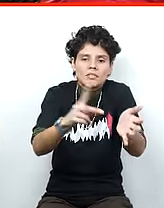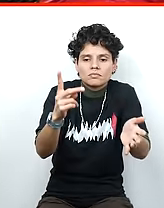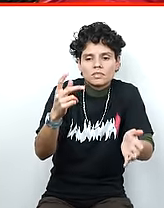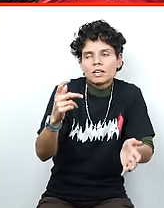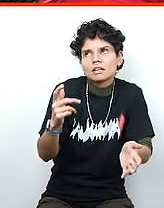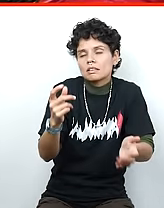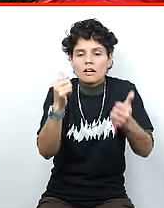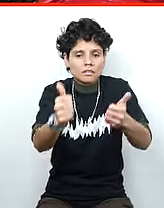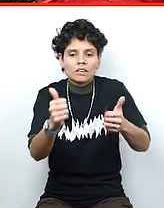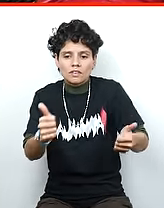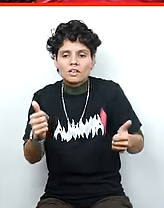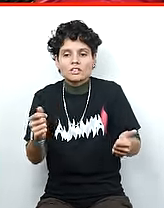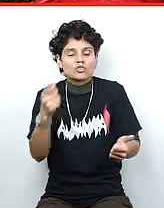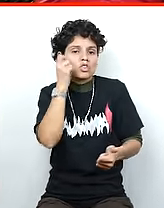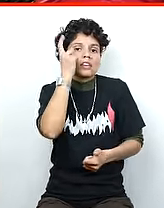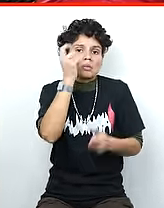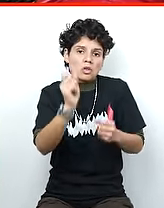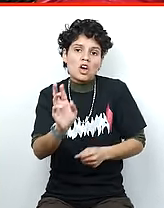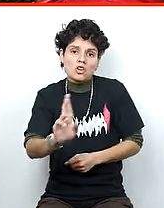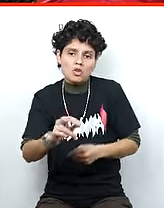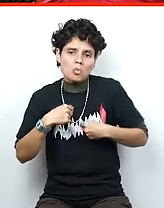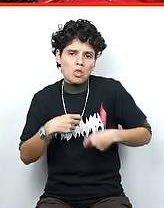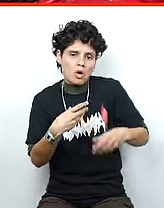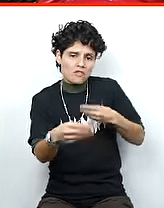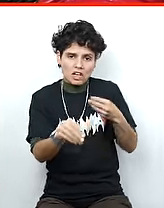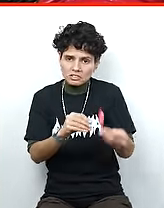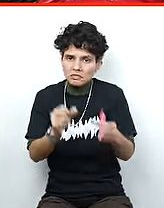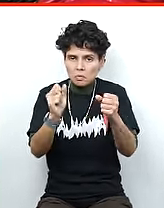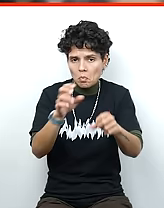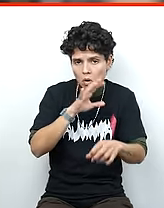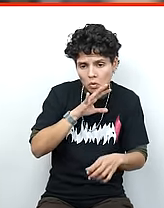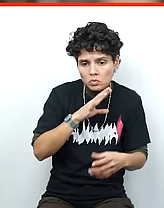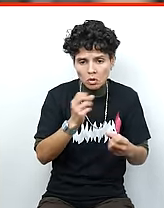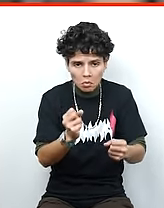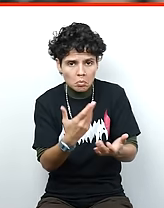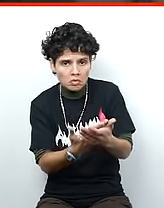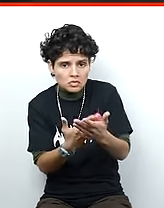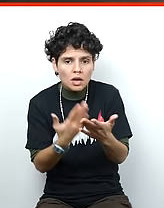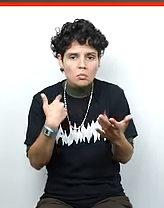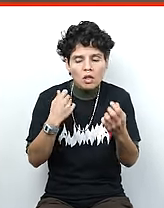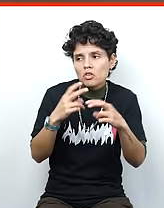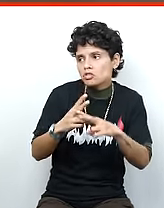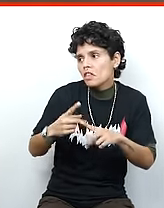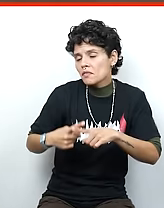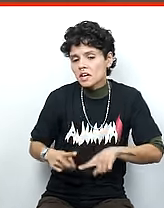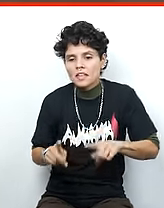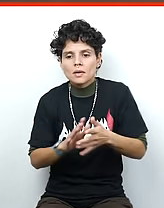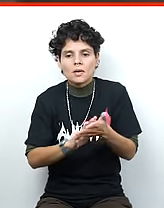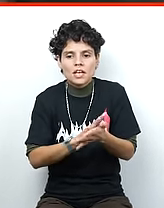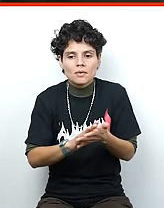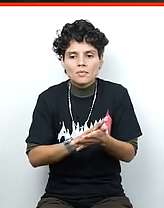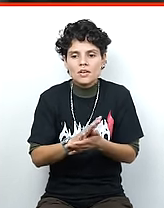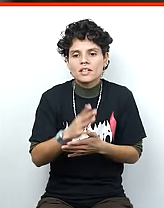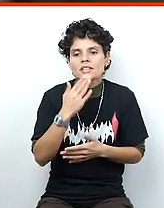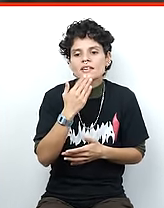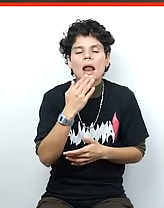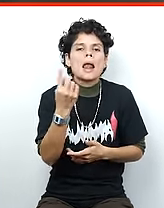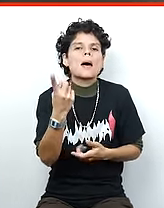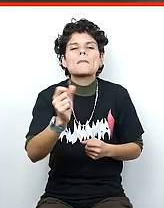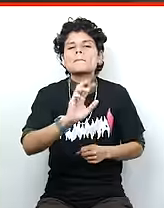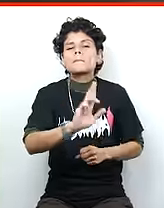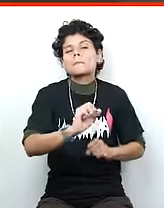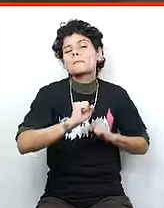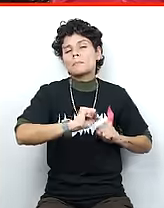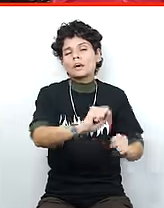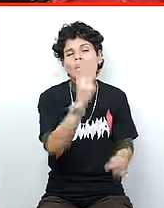y al final me gustó y me di cuenta que era versátil, que lo podía hacer y lo hago y trato de modificarlo, hacerlo diferente, como por ejemplo en Gana, en Perra con